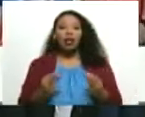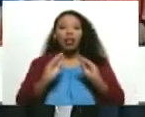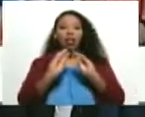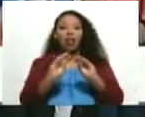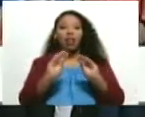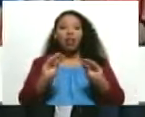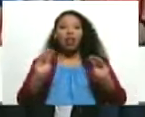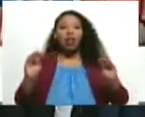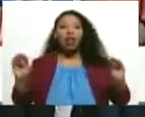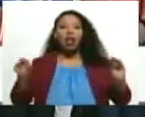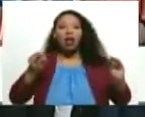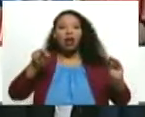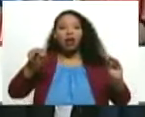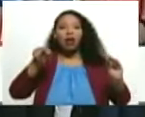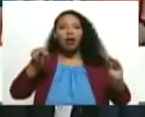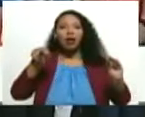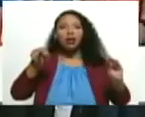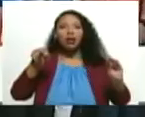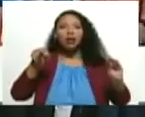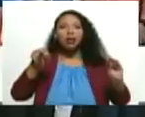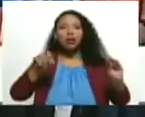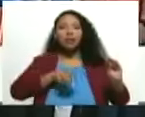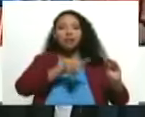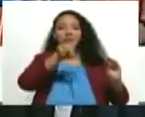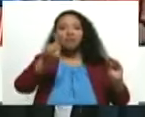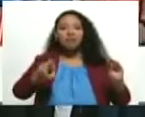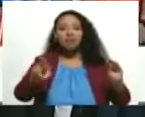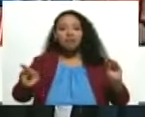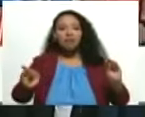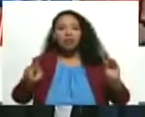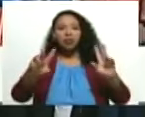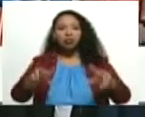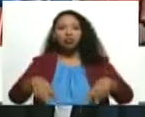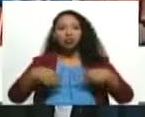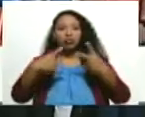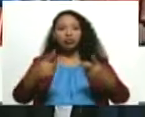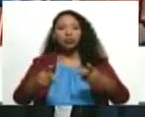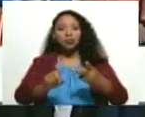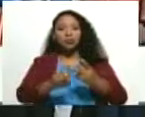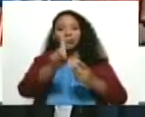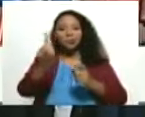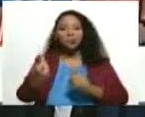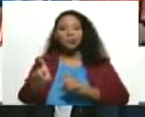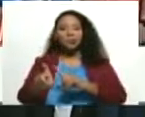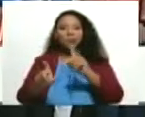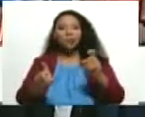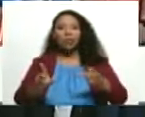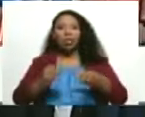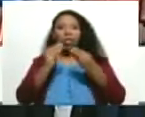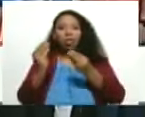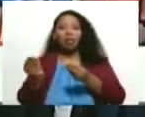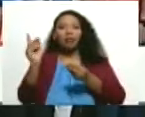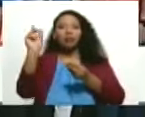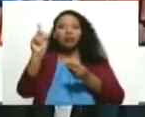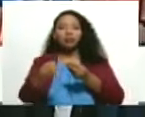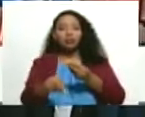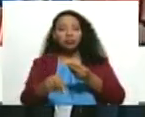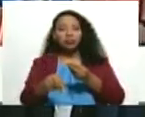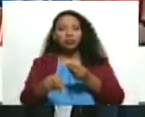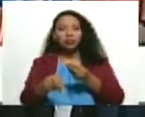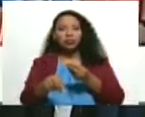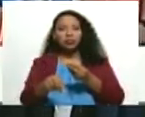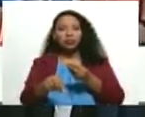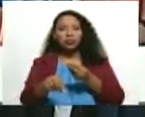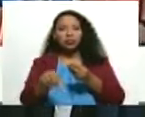convocatoria de esa consulta, de ese referendo consultivo. Entregamos también